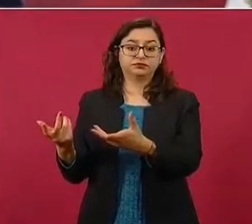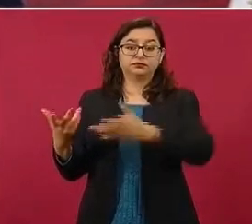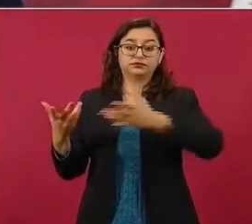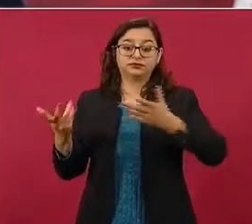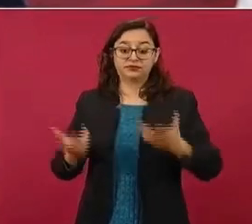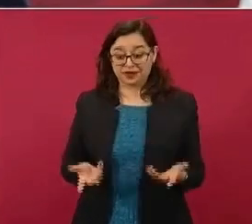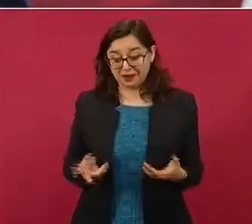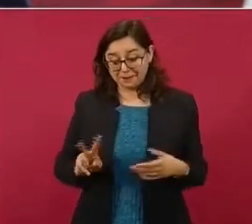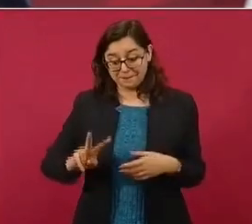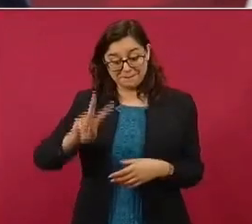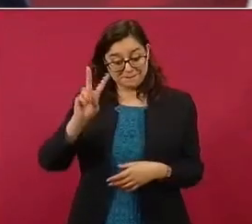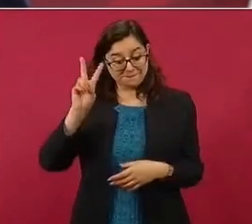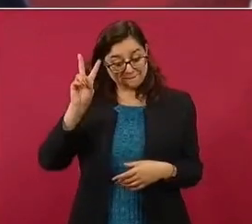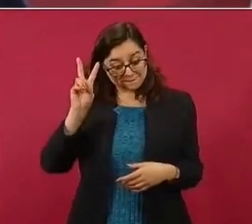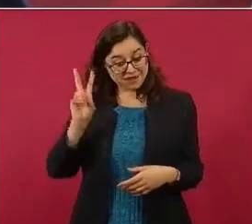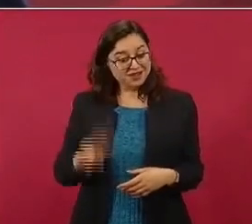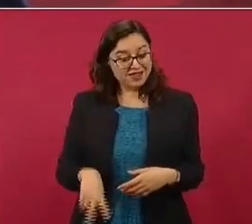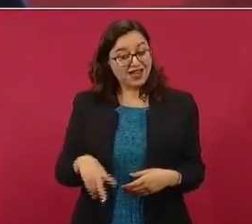aunque parezca increíble,